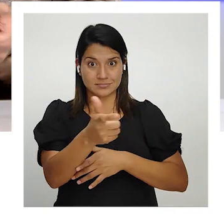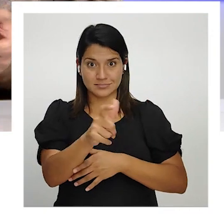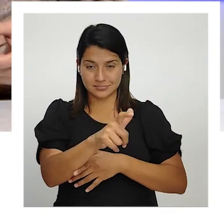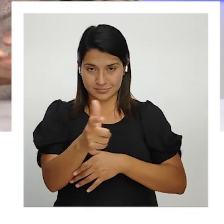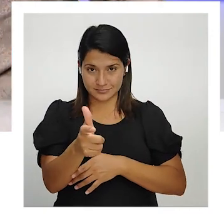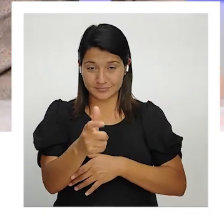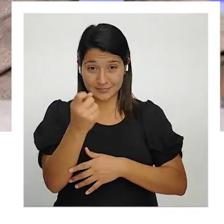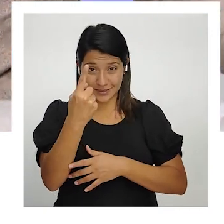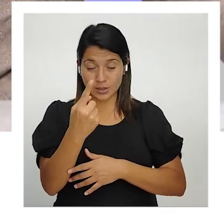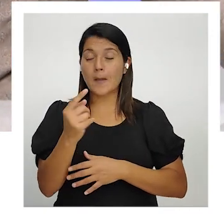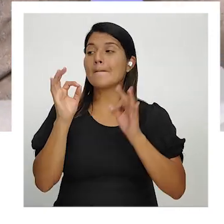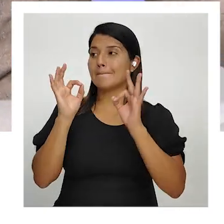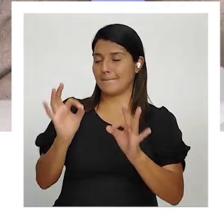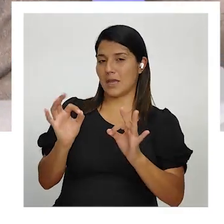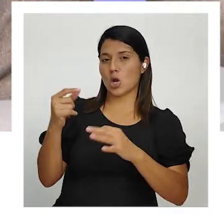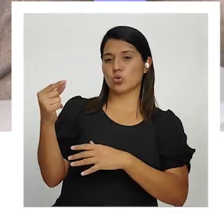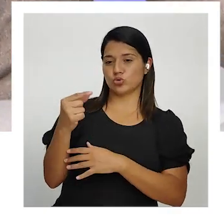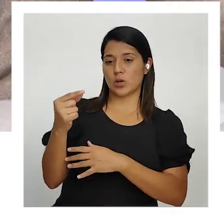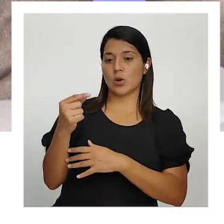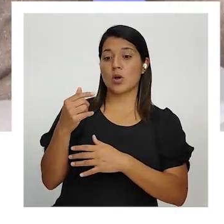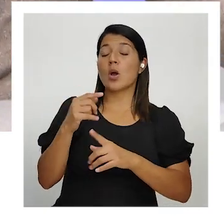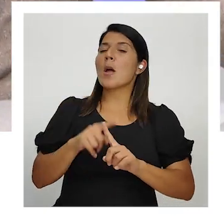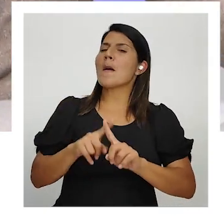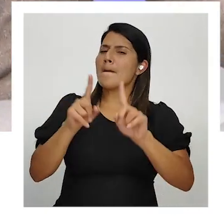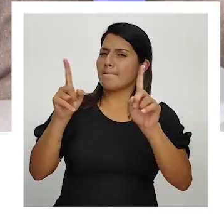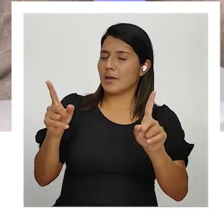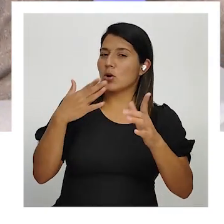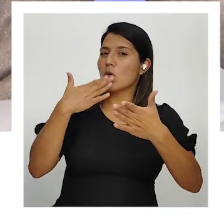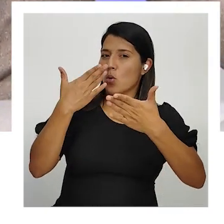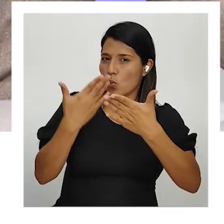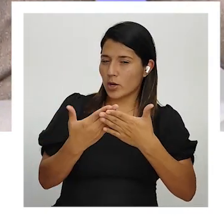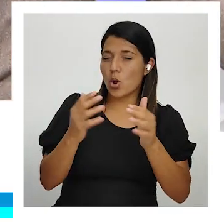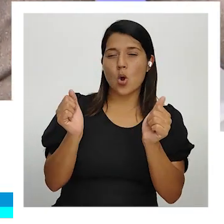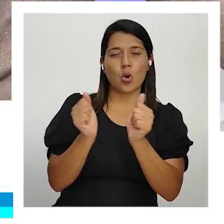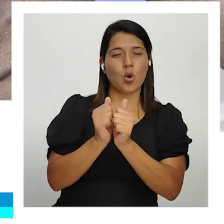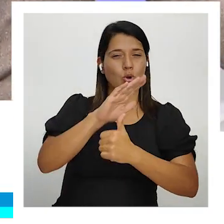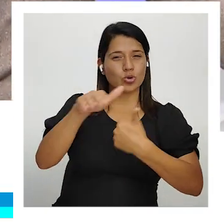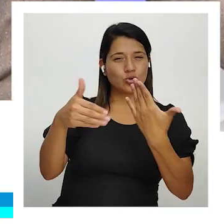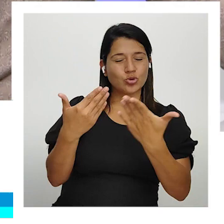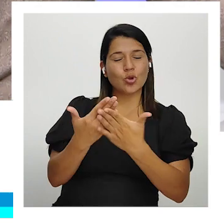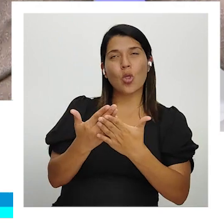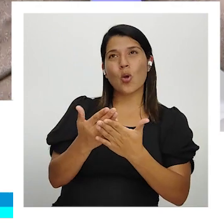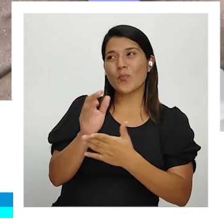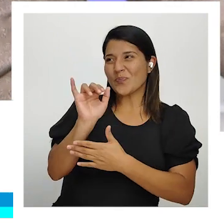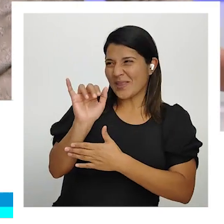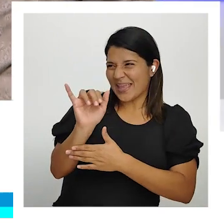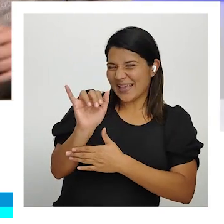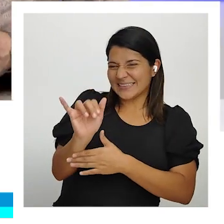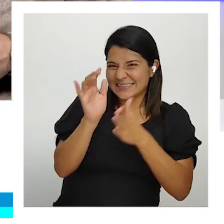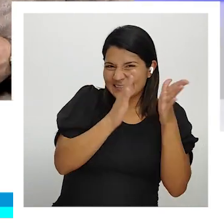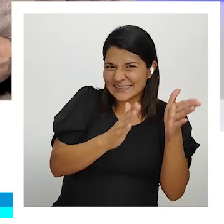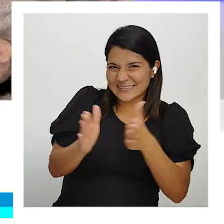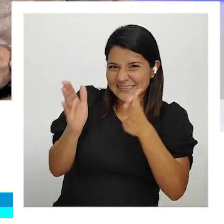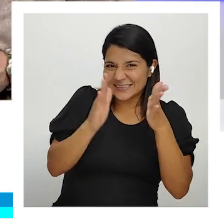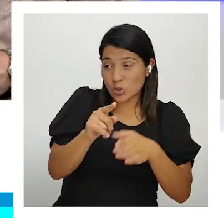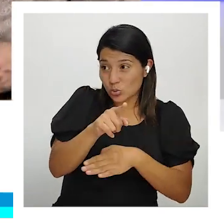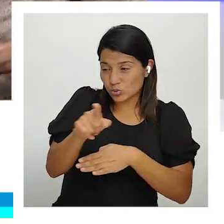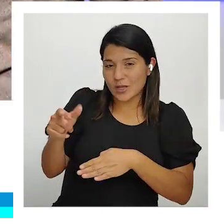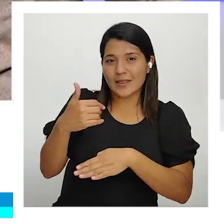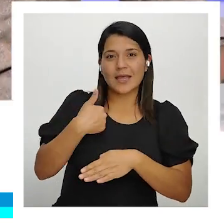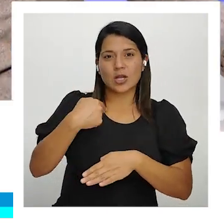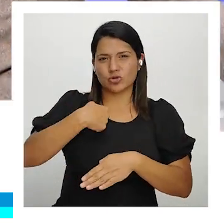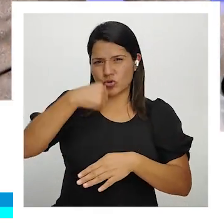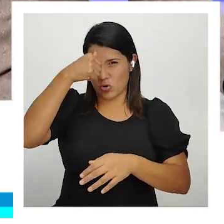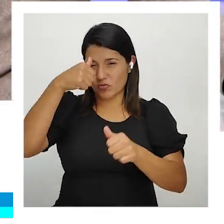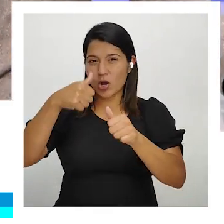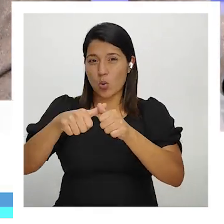bien, don Gustavo. Don Gustavo, sin embargo, bueno, con toda esta, vamos a ver, esta logística que tienen ustedes, recuerdo que el día que se hizo la